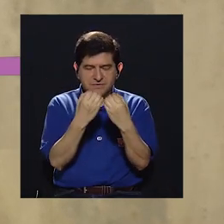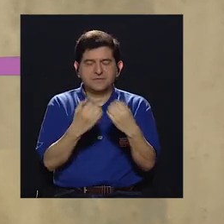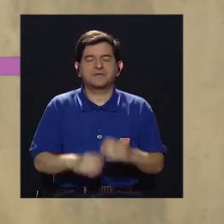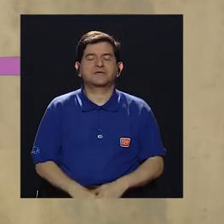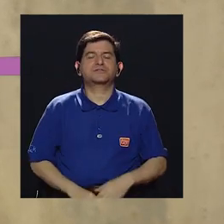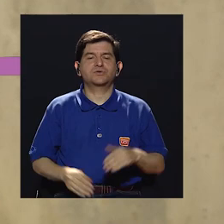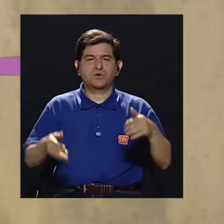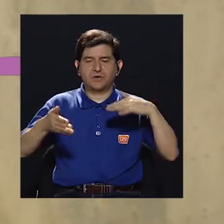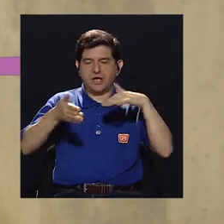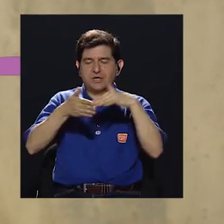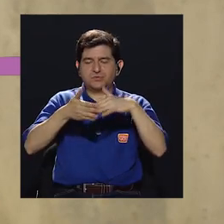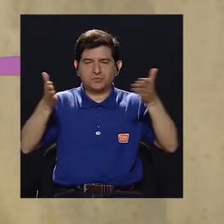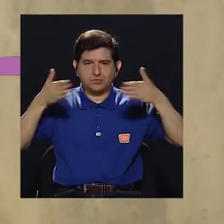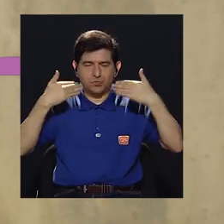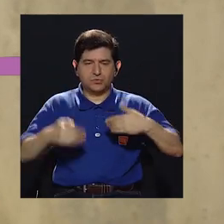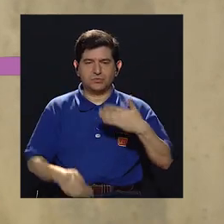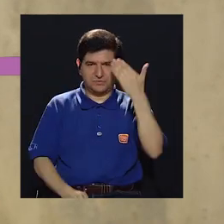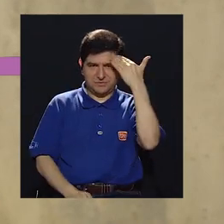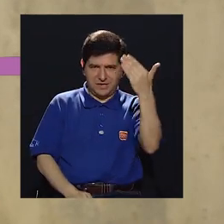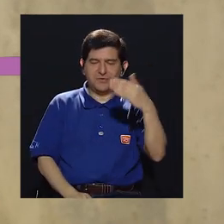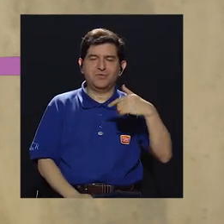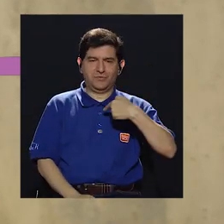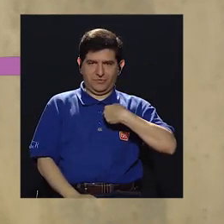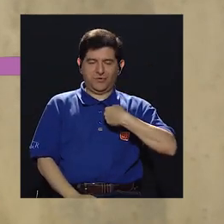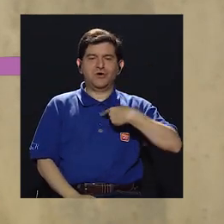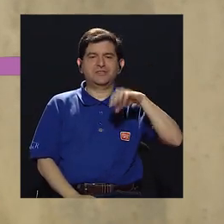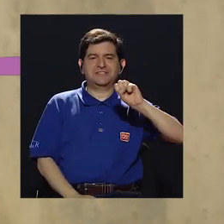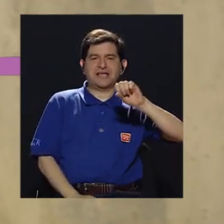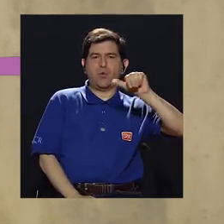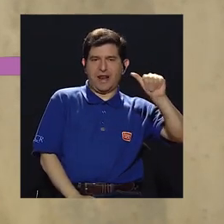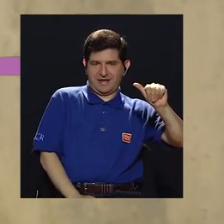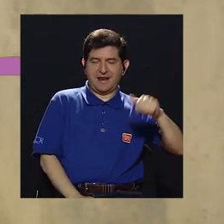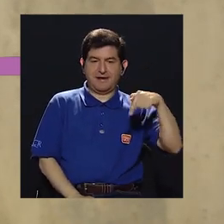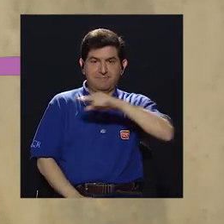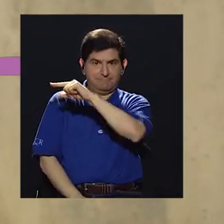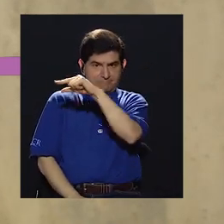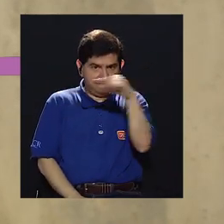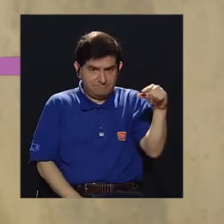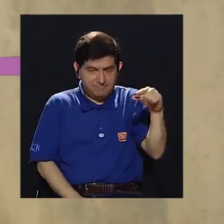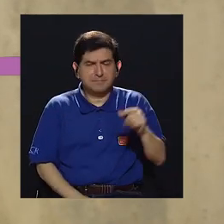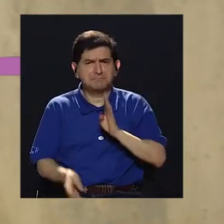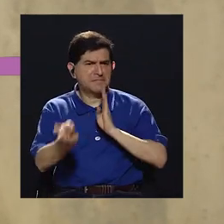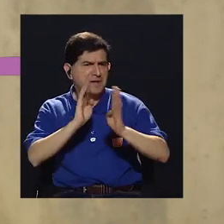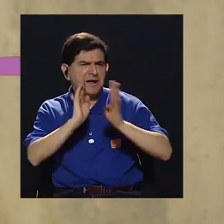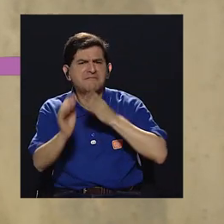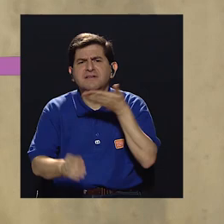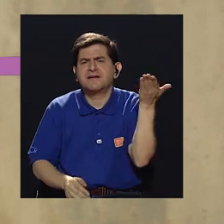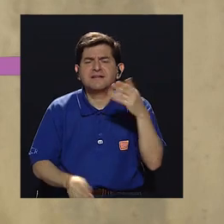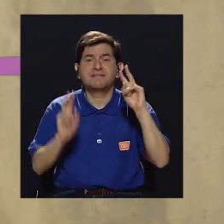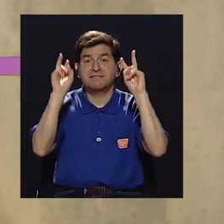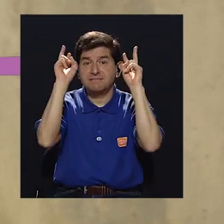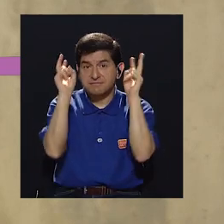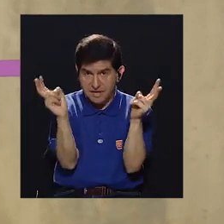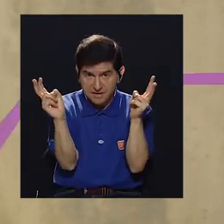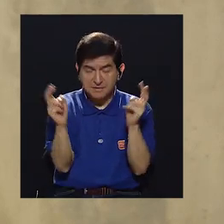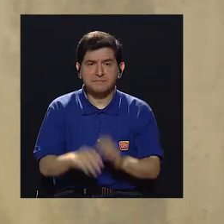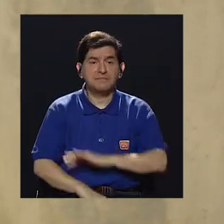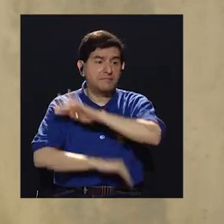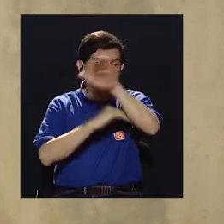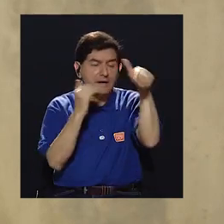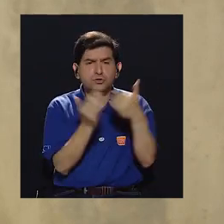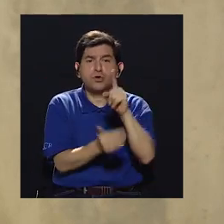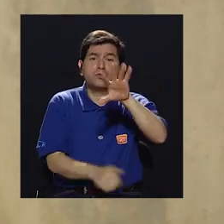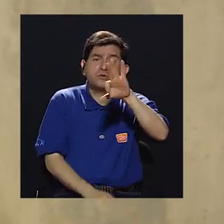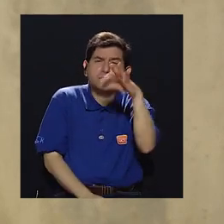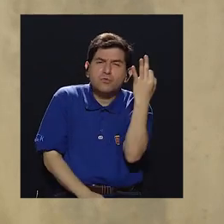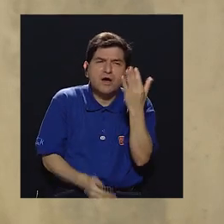Estudios Tropicales, les saluda su servidor, Saúl Aguilar. Y para esta semana vamos a conversar acerca de un tema pues, que todos,